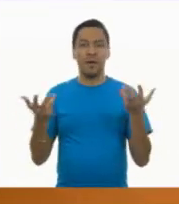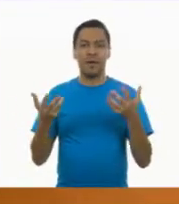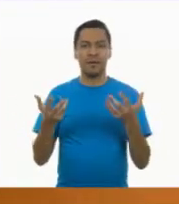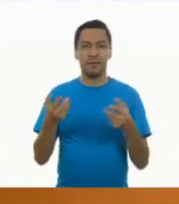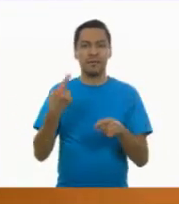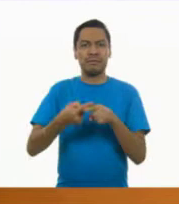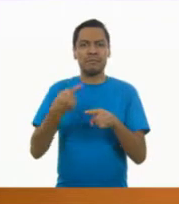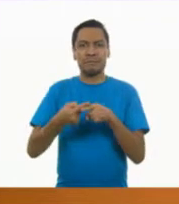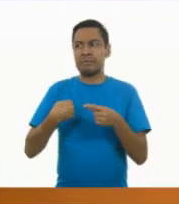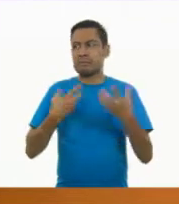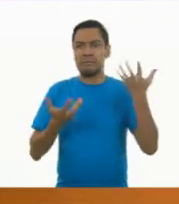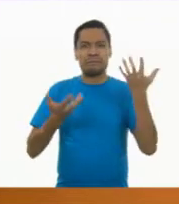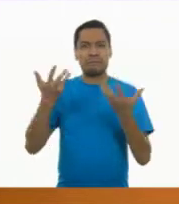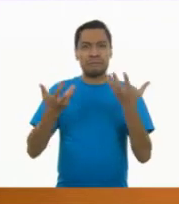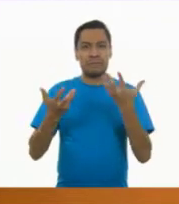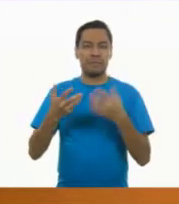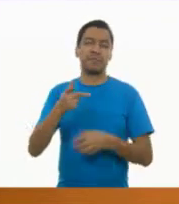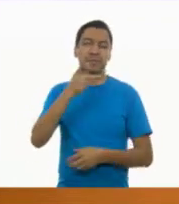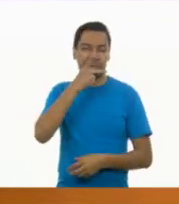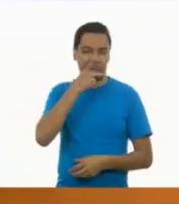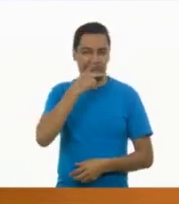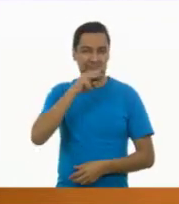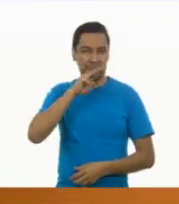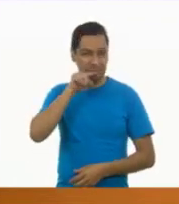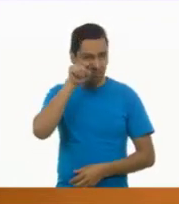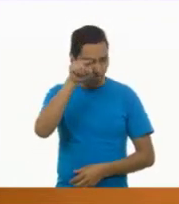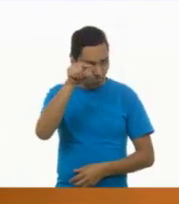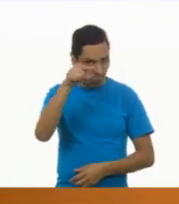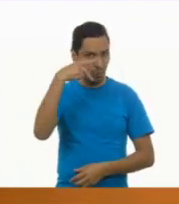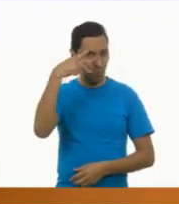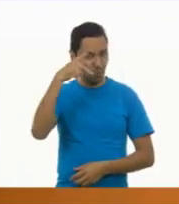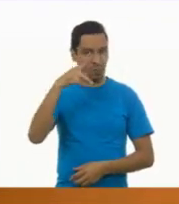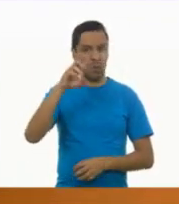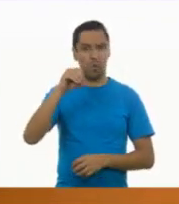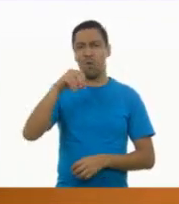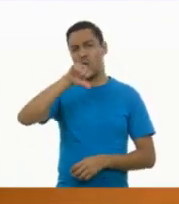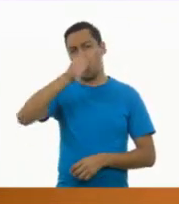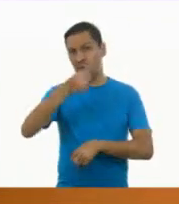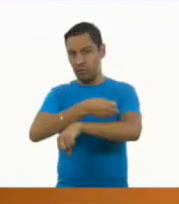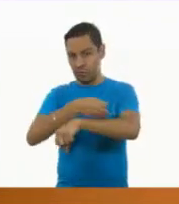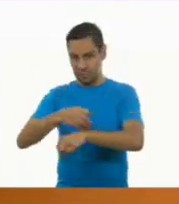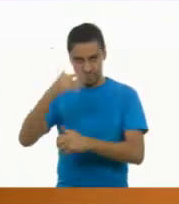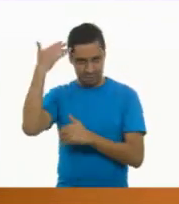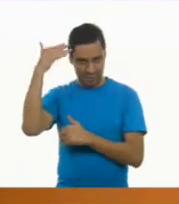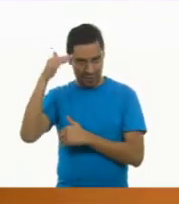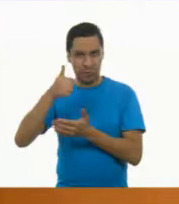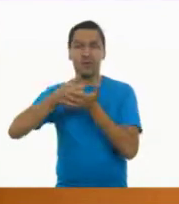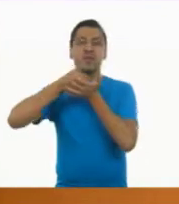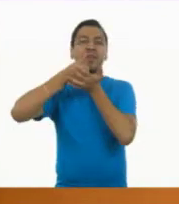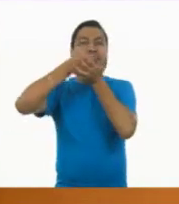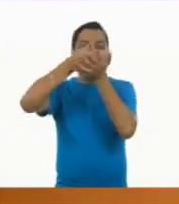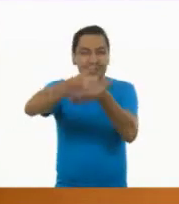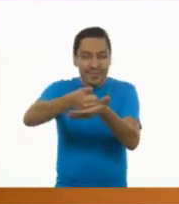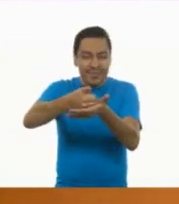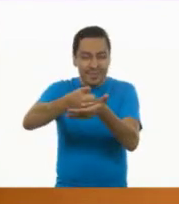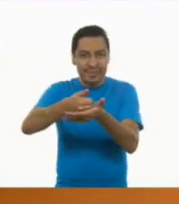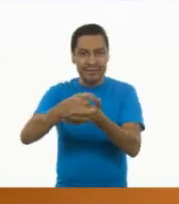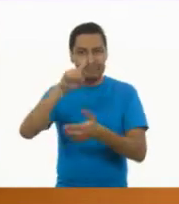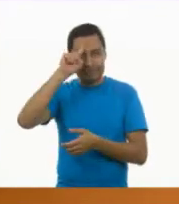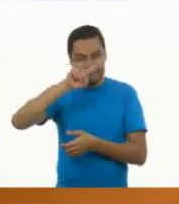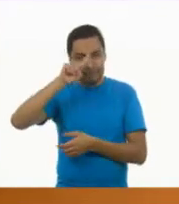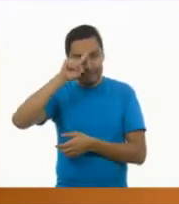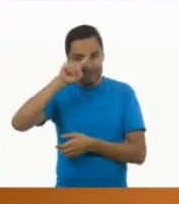mamás, papás u otros familiares quienes nos pueden ayudar a nosotros y nosotras a orientarnos